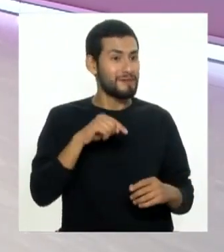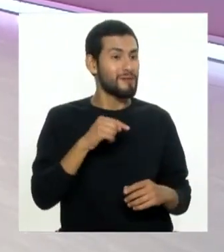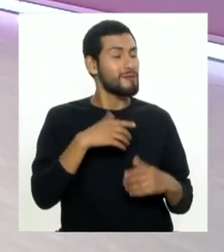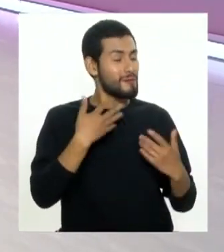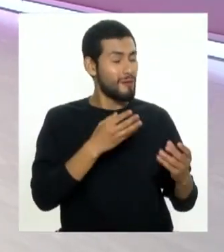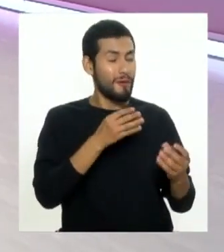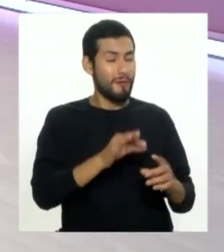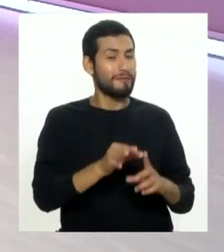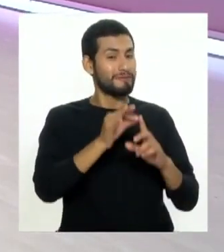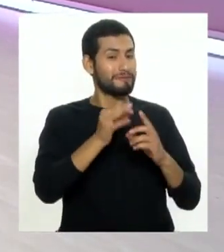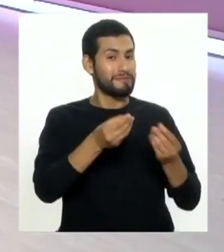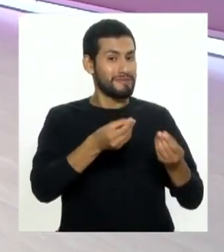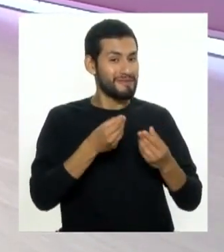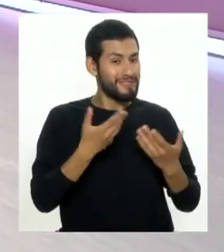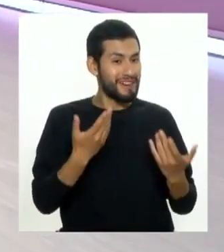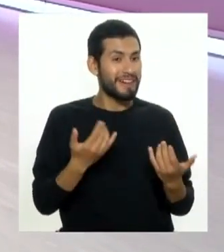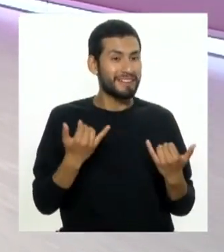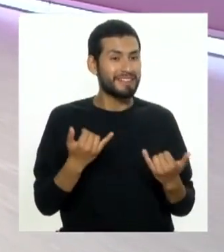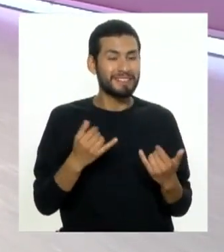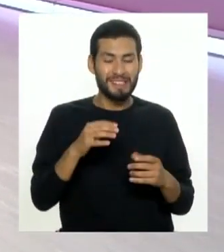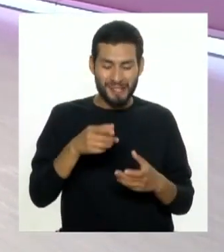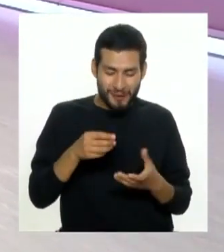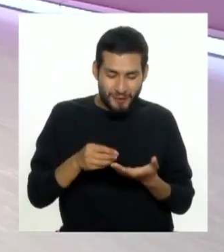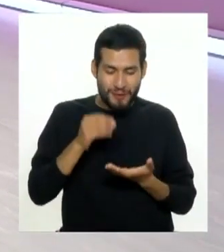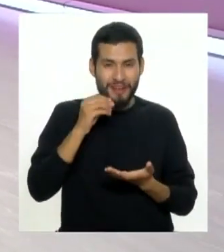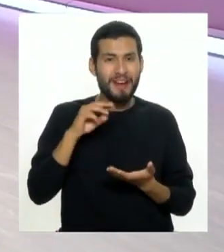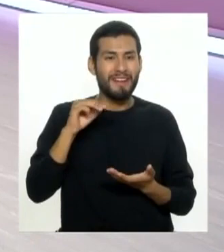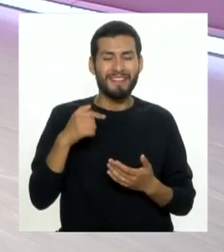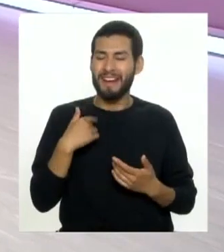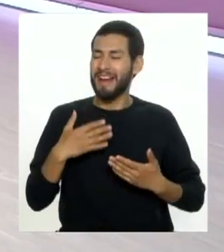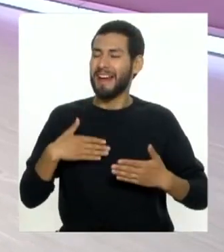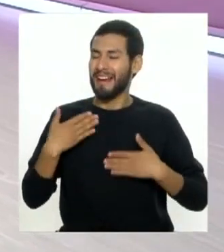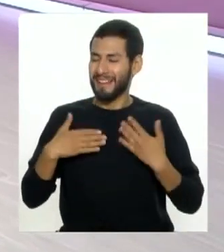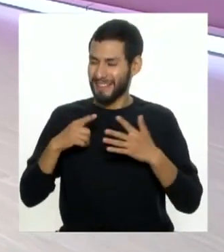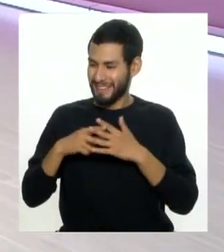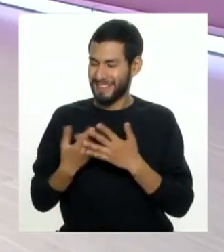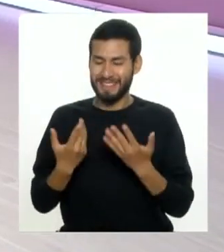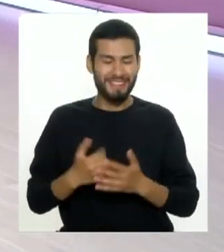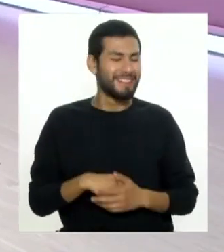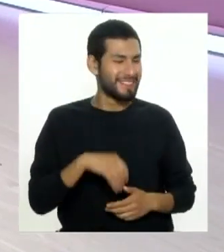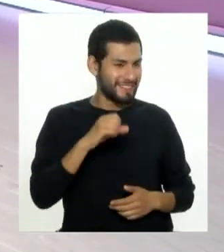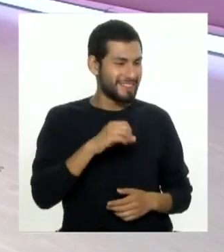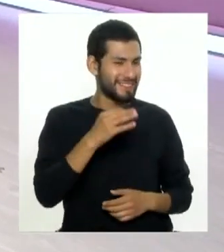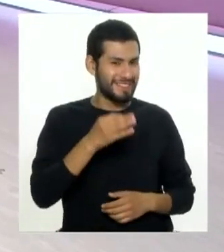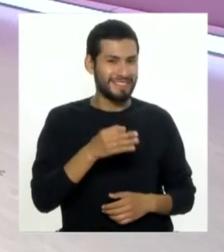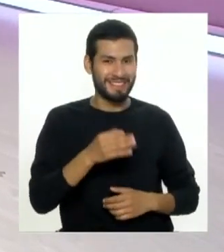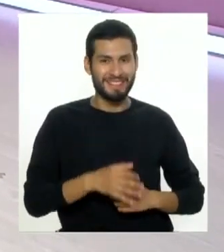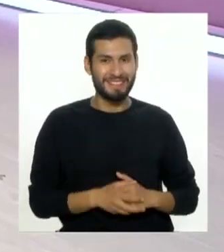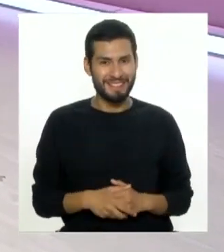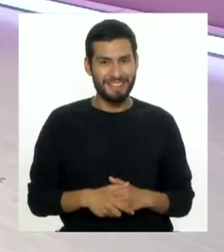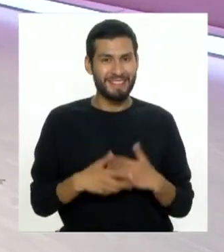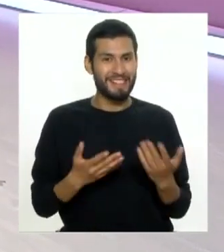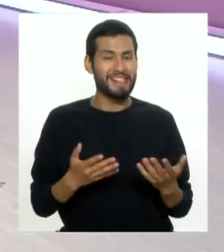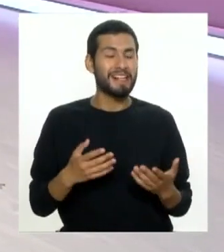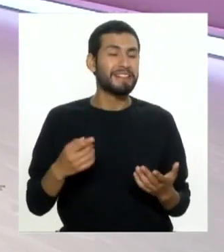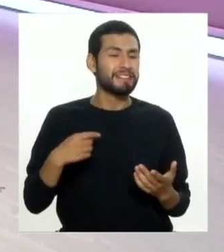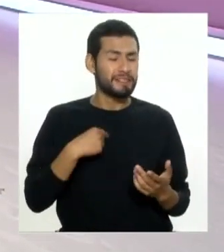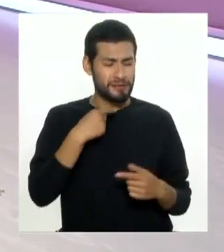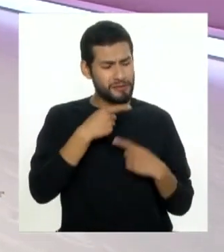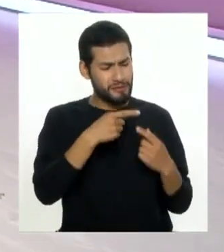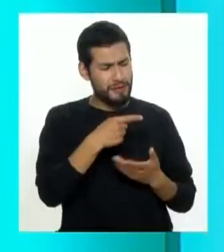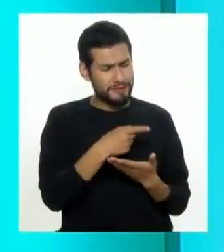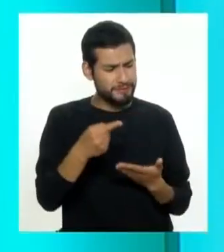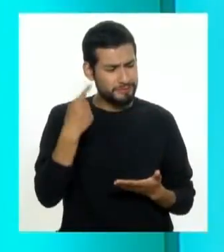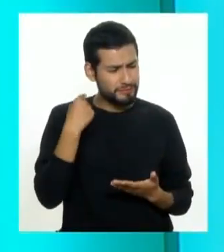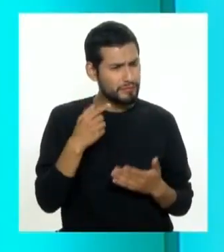muy, pero muy especial con nuestro matecito. Así da gusto empezar. Sin duda. Rosana, tú me explicaste la semana pasada